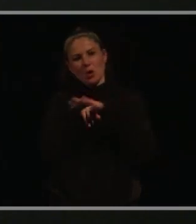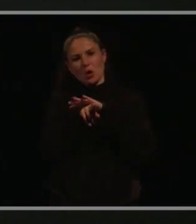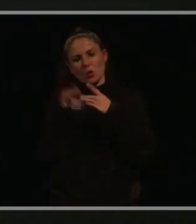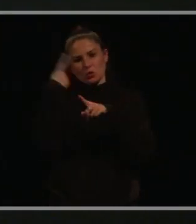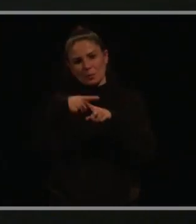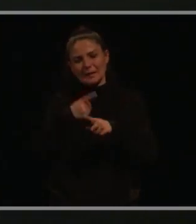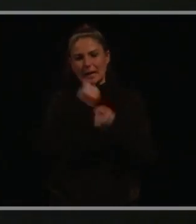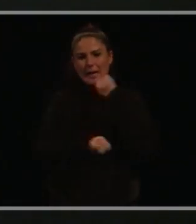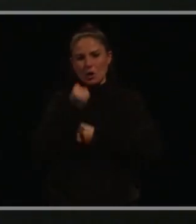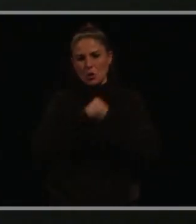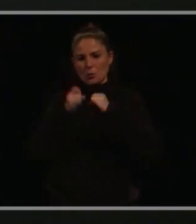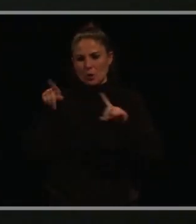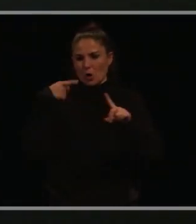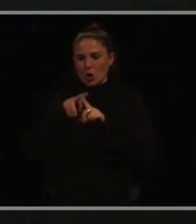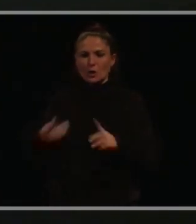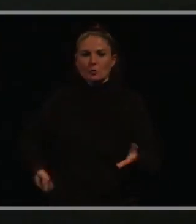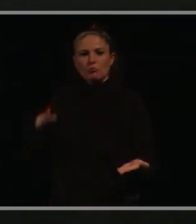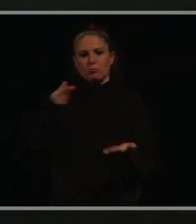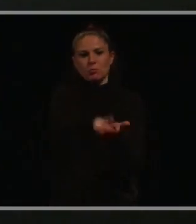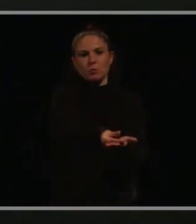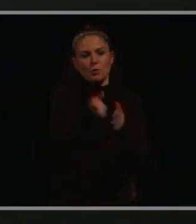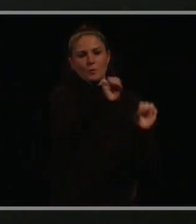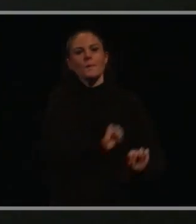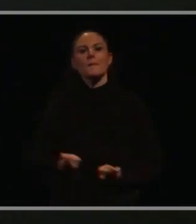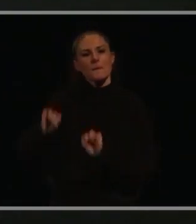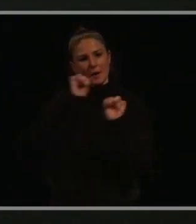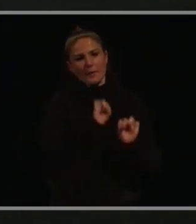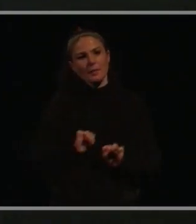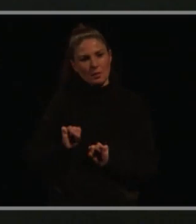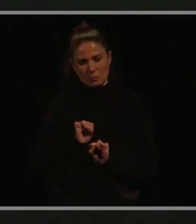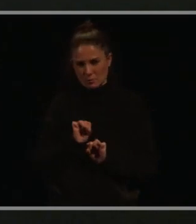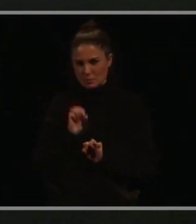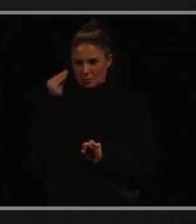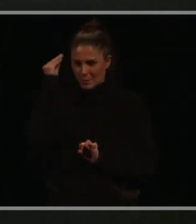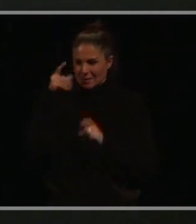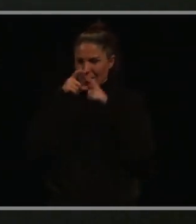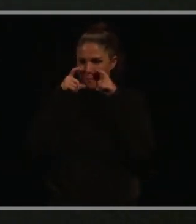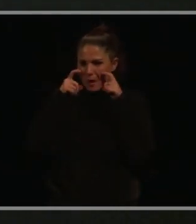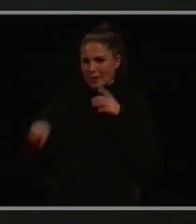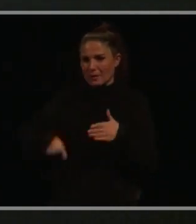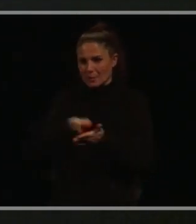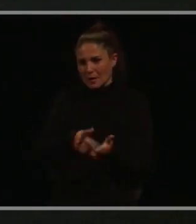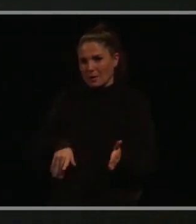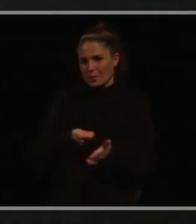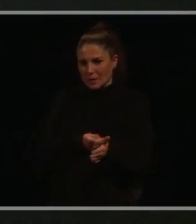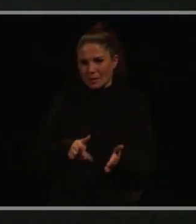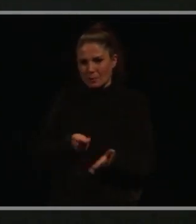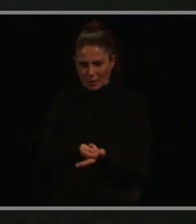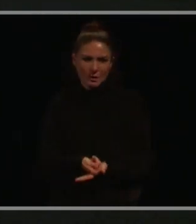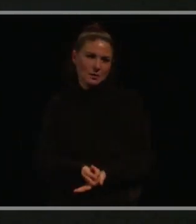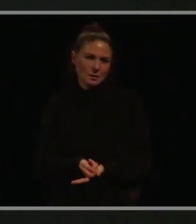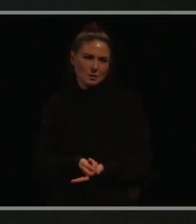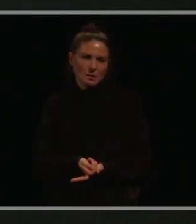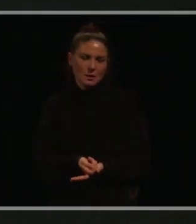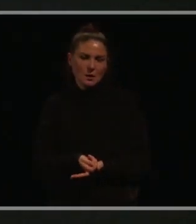y económicos para poder invertir en prevención. Pensad en lo que cuestan las mascarillas que estáis llevando ahora y también